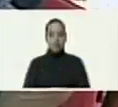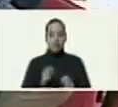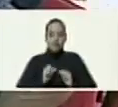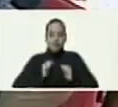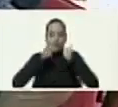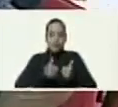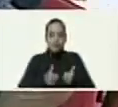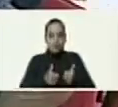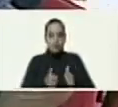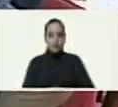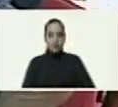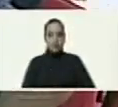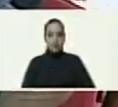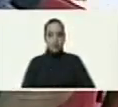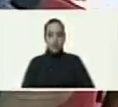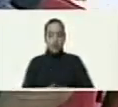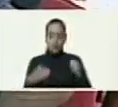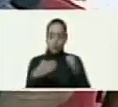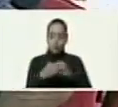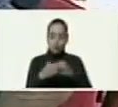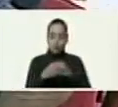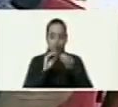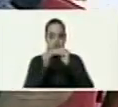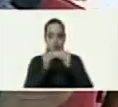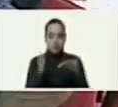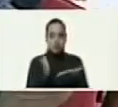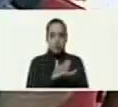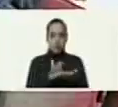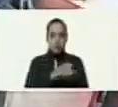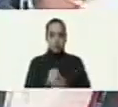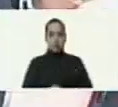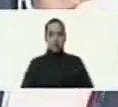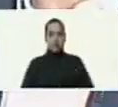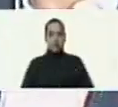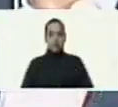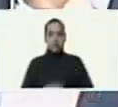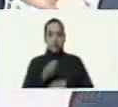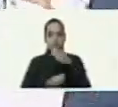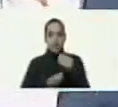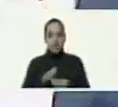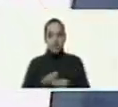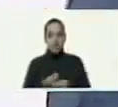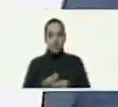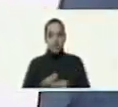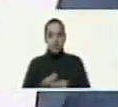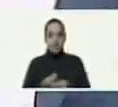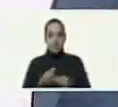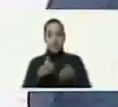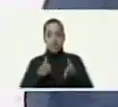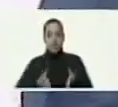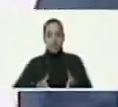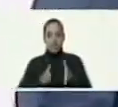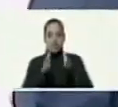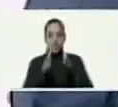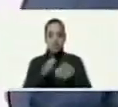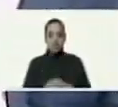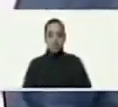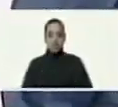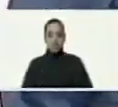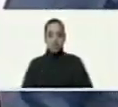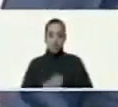las cooperaciones editoriales y literarias de la cinta y la ruta. Fijemos bien el